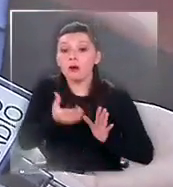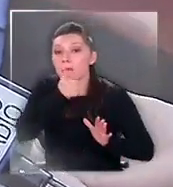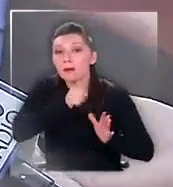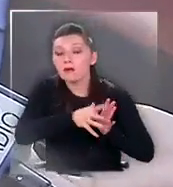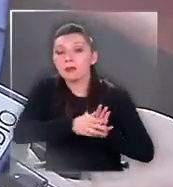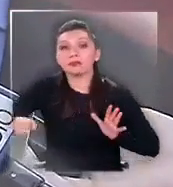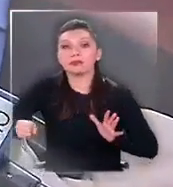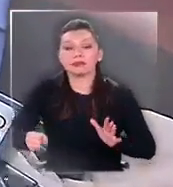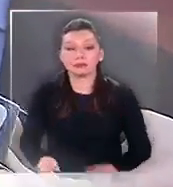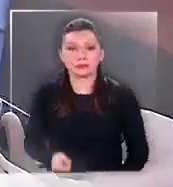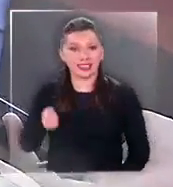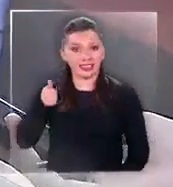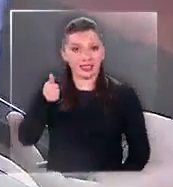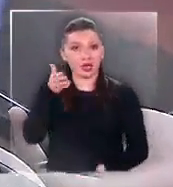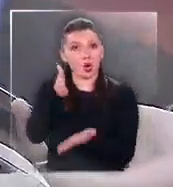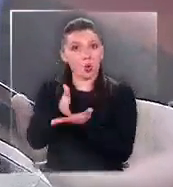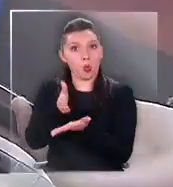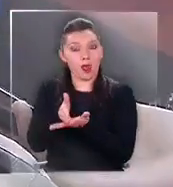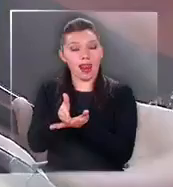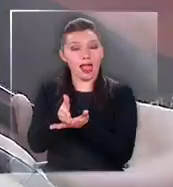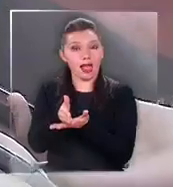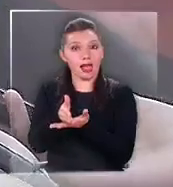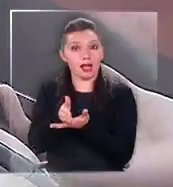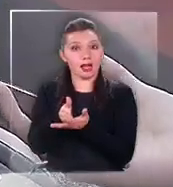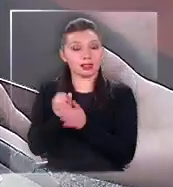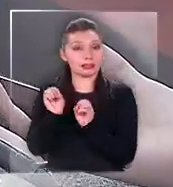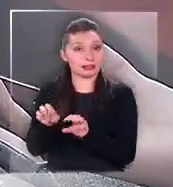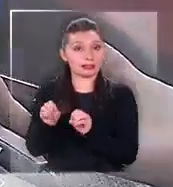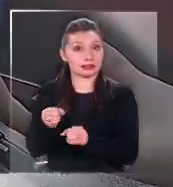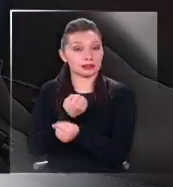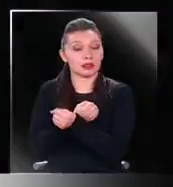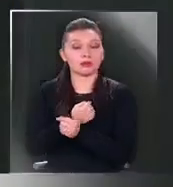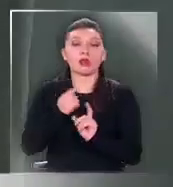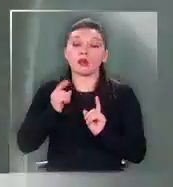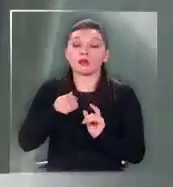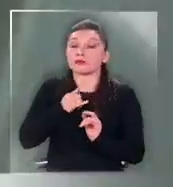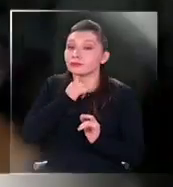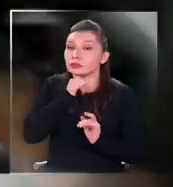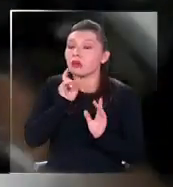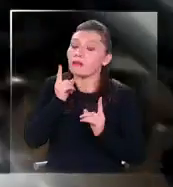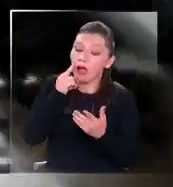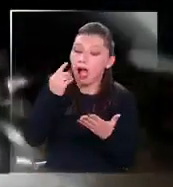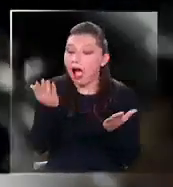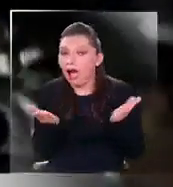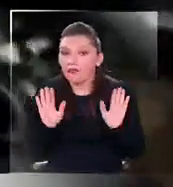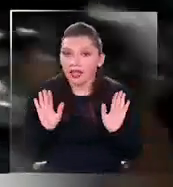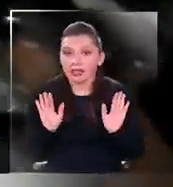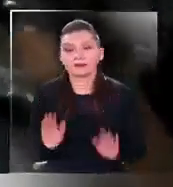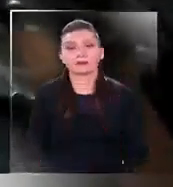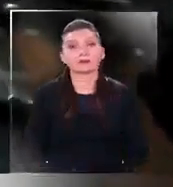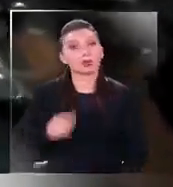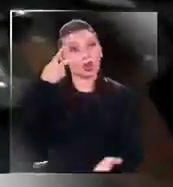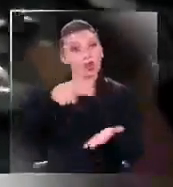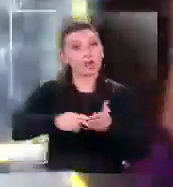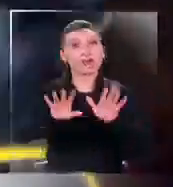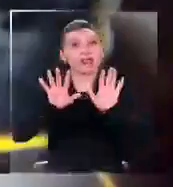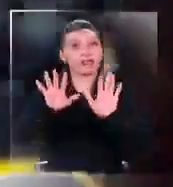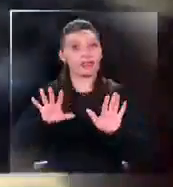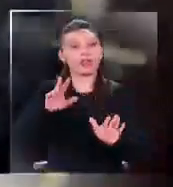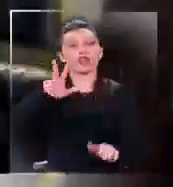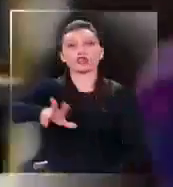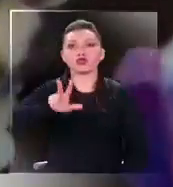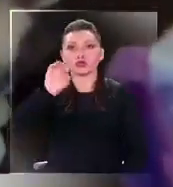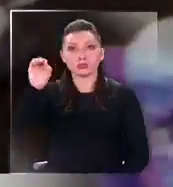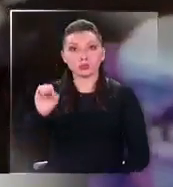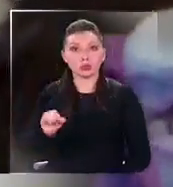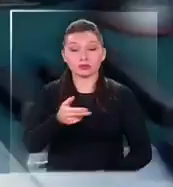todavía. ¿El director de la escuela va a ser citado acá? Tengo que evaluarlo. Un dato más. Si el 2010 el 18%